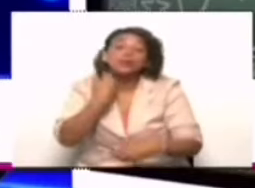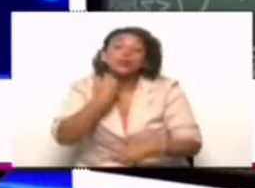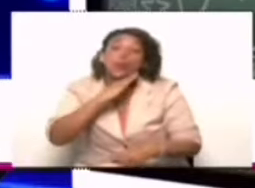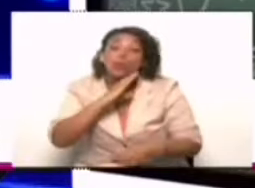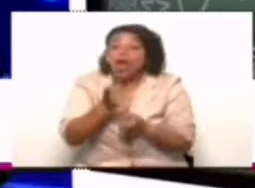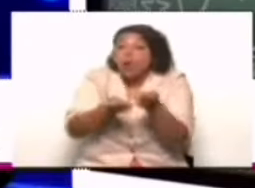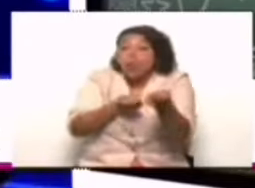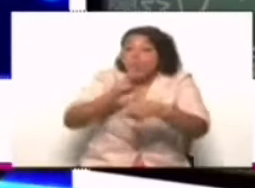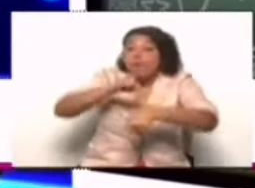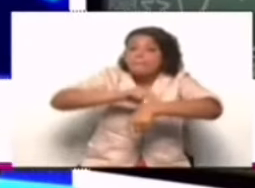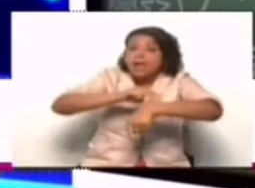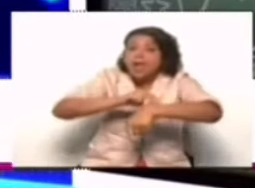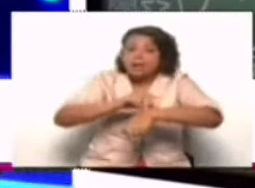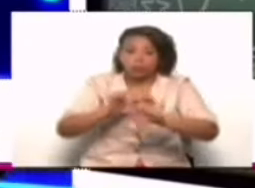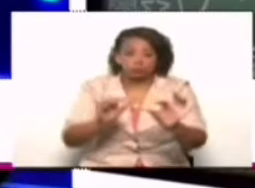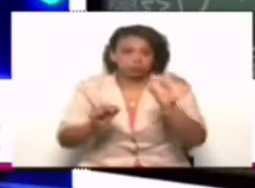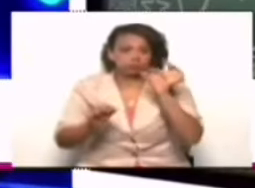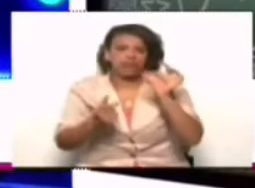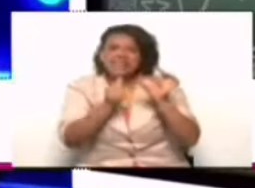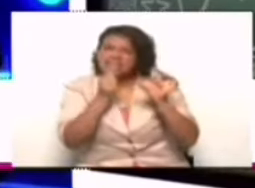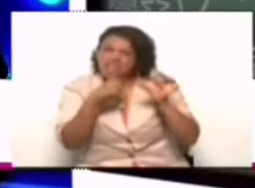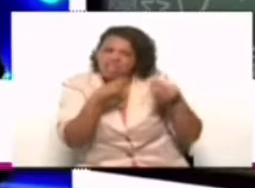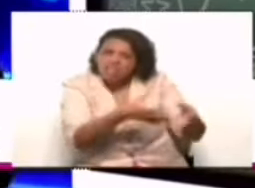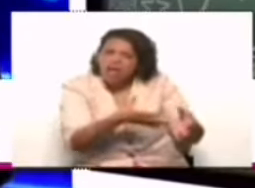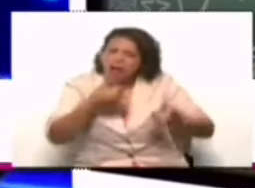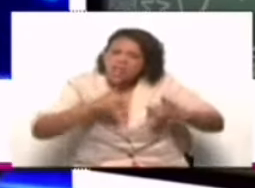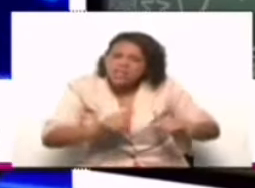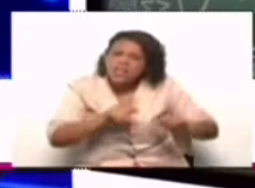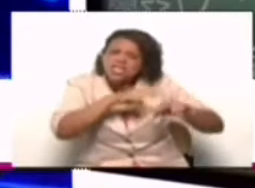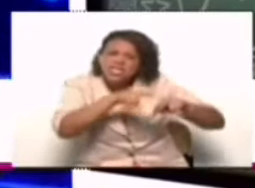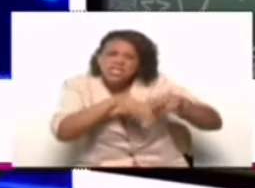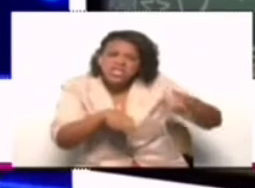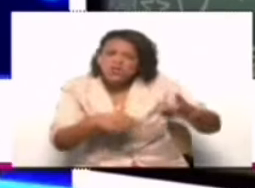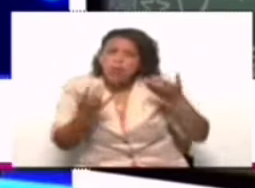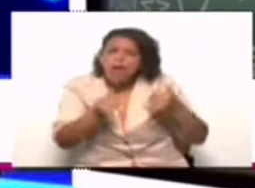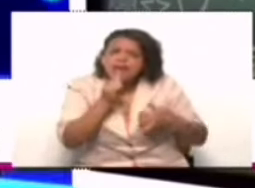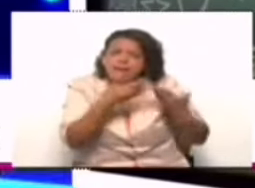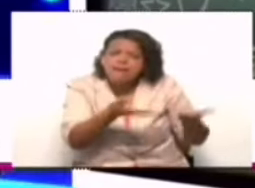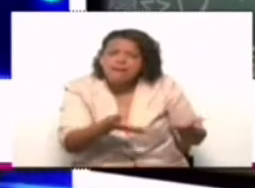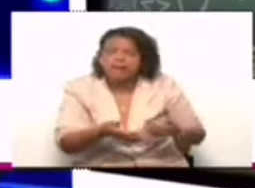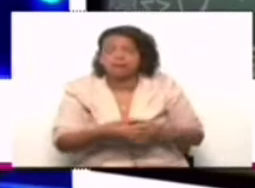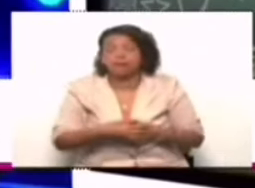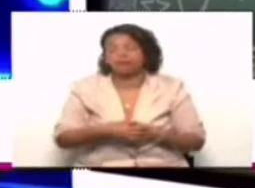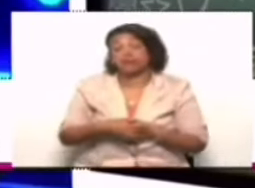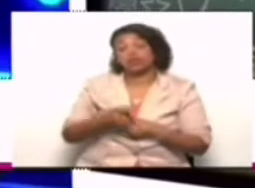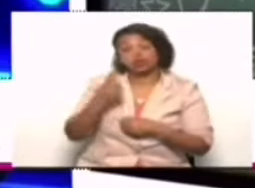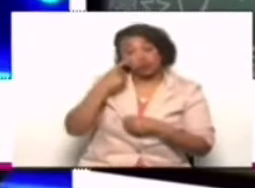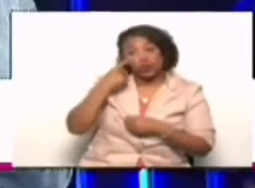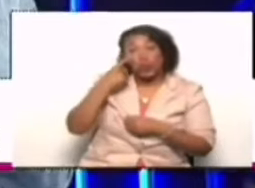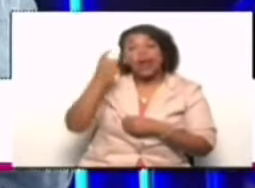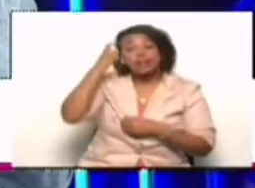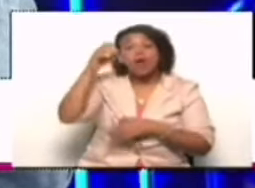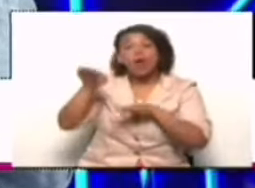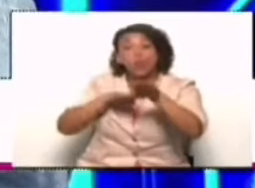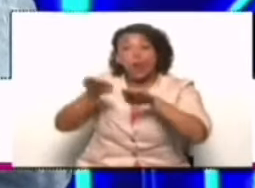médicos y llegan hasta esta situación. ¿Cuál sería su mensaje al respecto? Bueno, yo el jueves en el